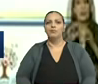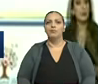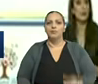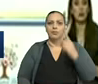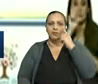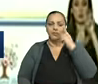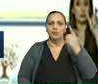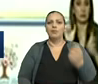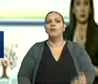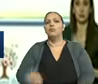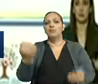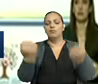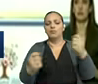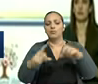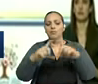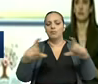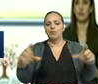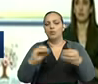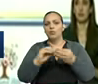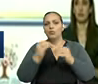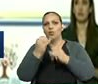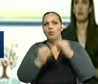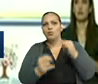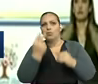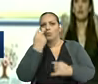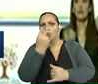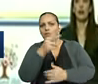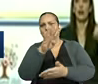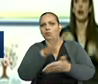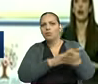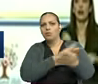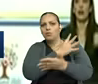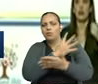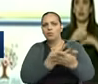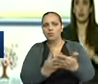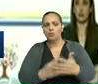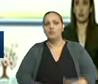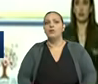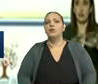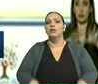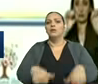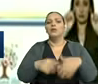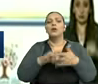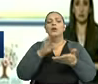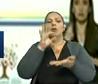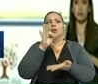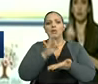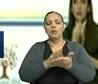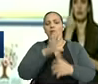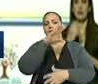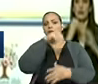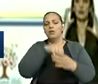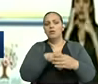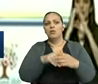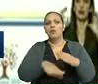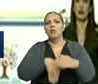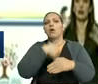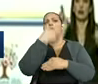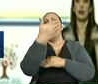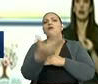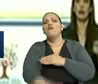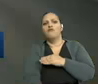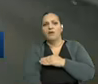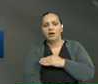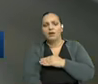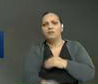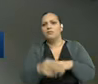otros. El transporte interparroquial y sobre todo el transporte intercantonal está permitido solamente entre cantones con el mismo